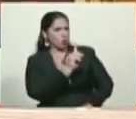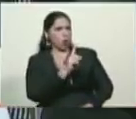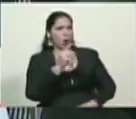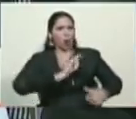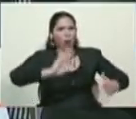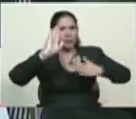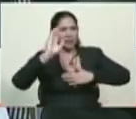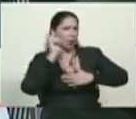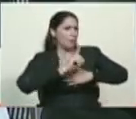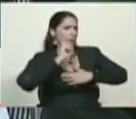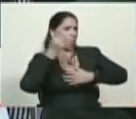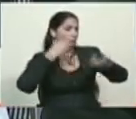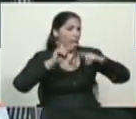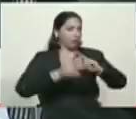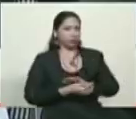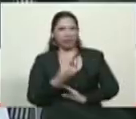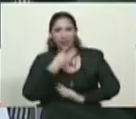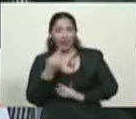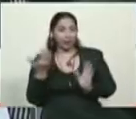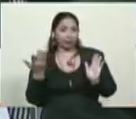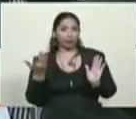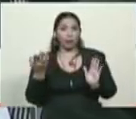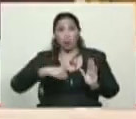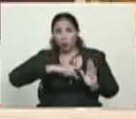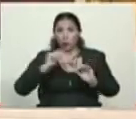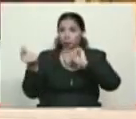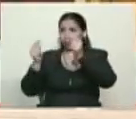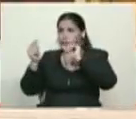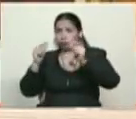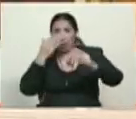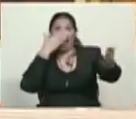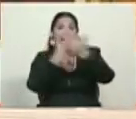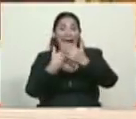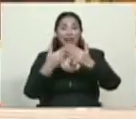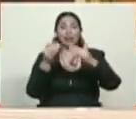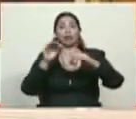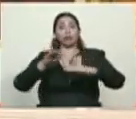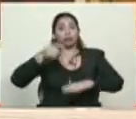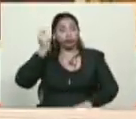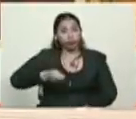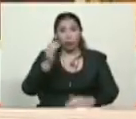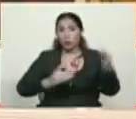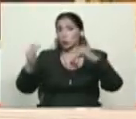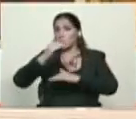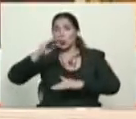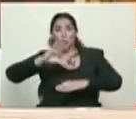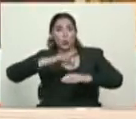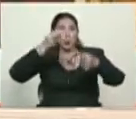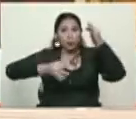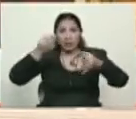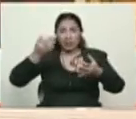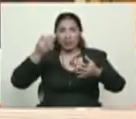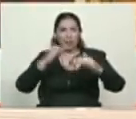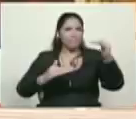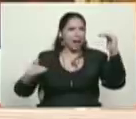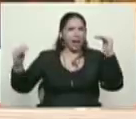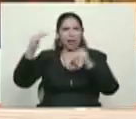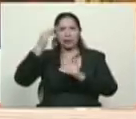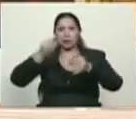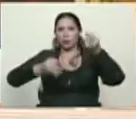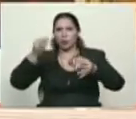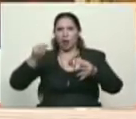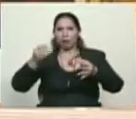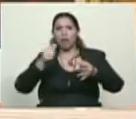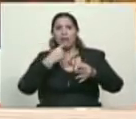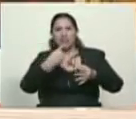mentira, diga lo que diga, tendríamos que dirimir ante el Tribunal Supremo de Justicia, máximo tribunal del país, para que diga quién tiene